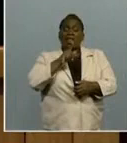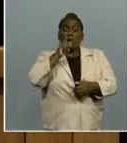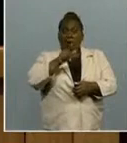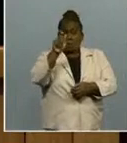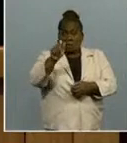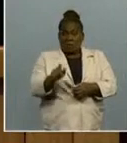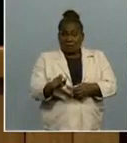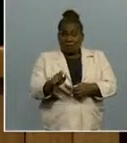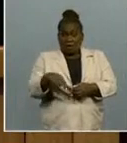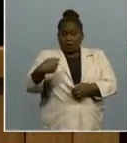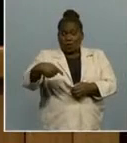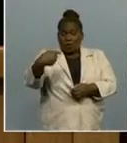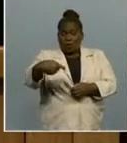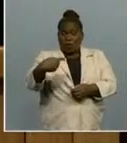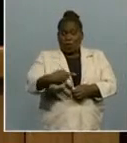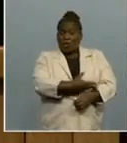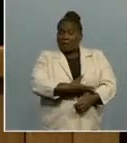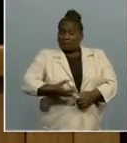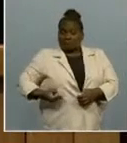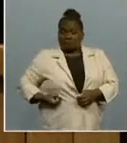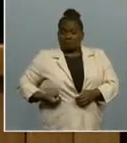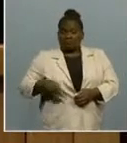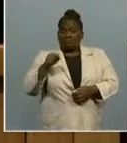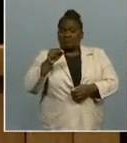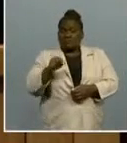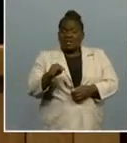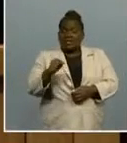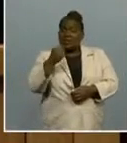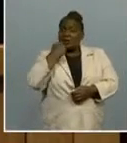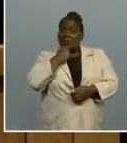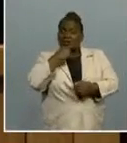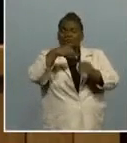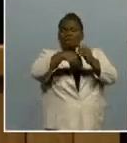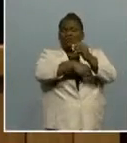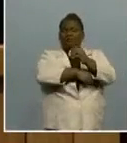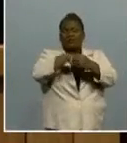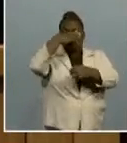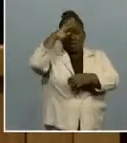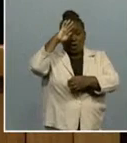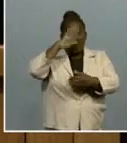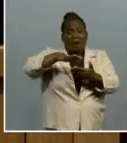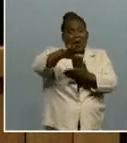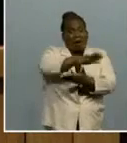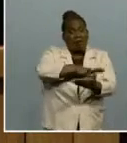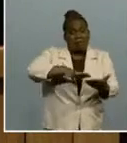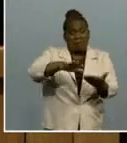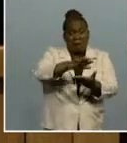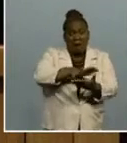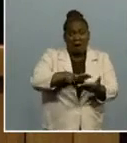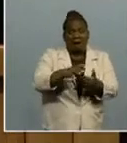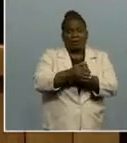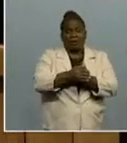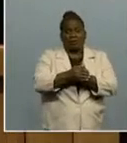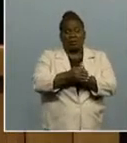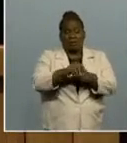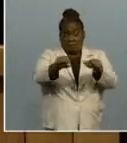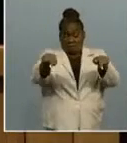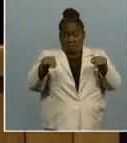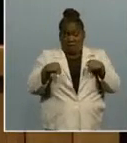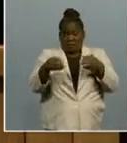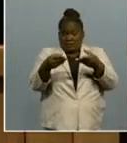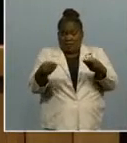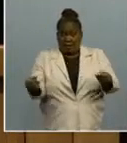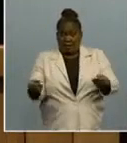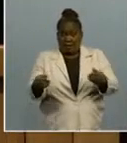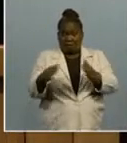resisten a diario desde esa dimensión más íntima de la patria que es el barrio la pequeña parcela de tierra la